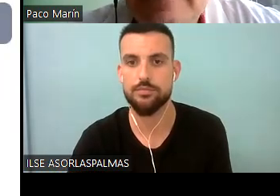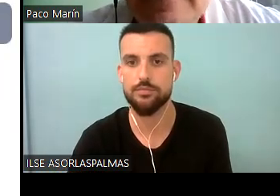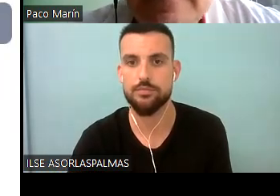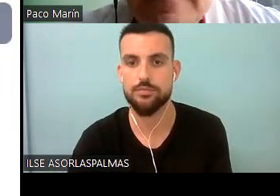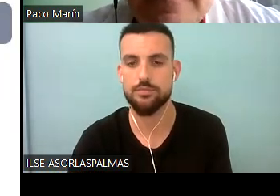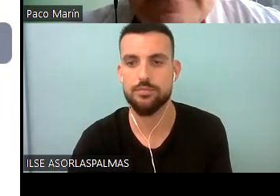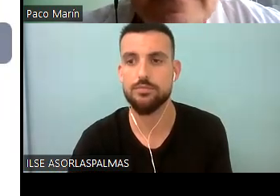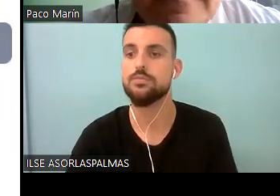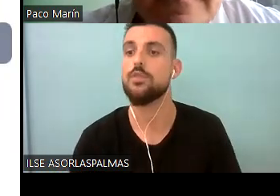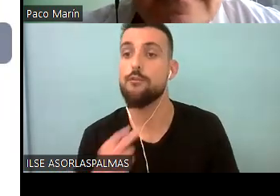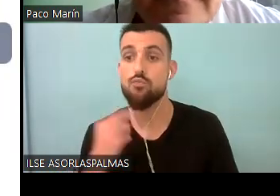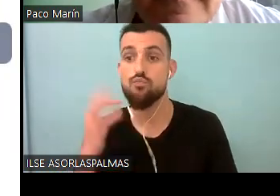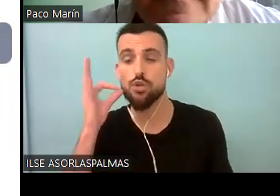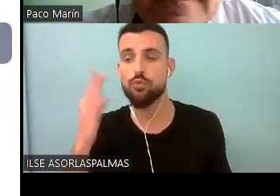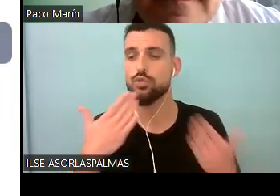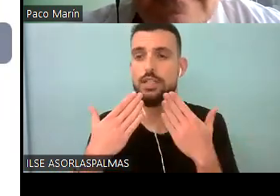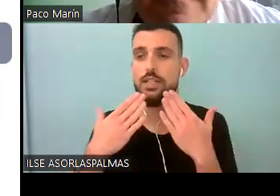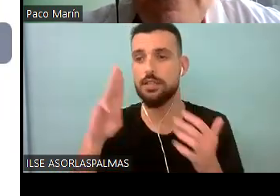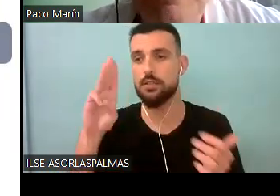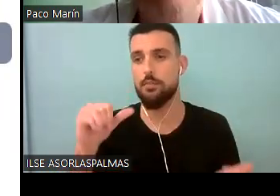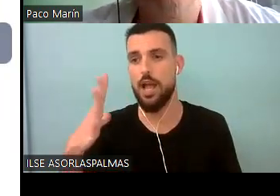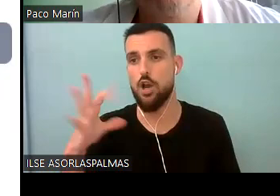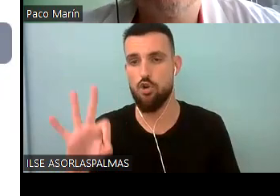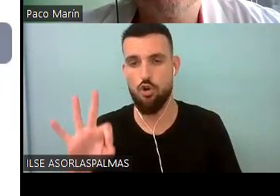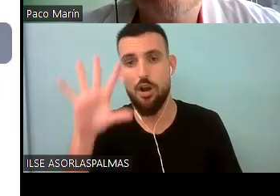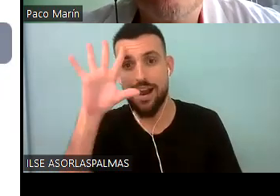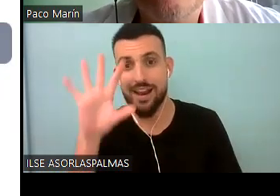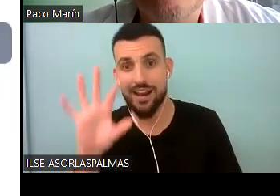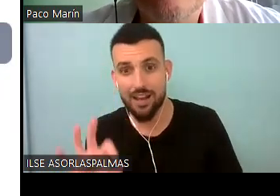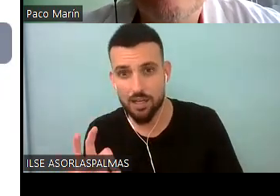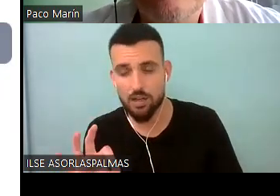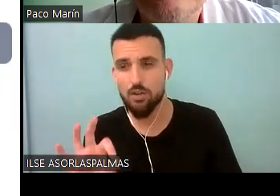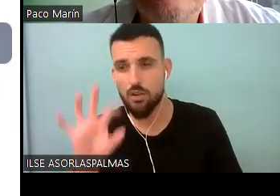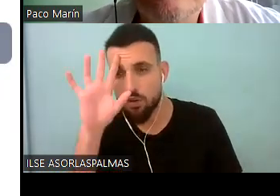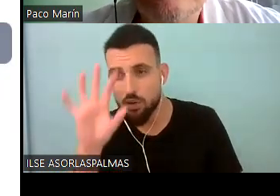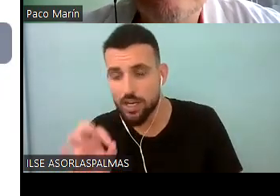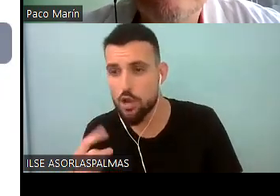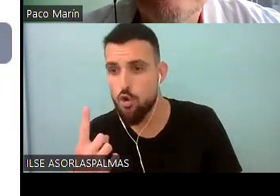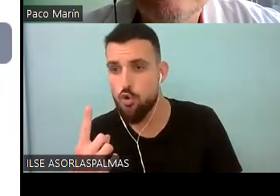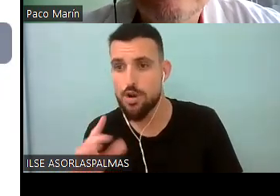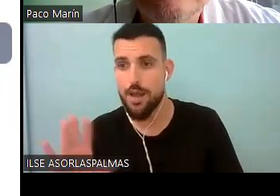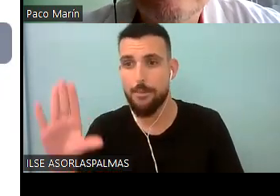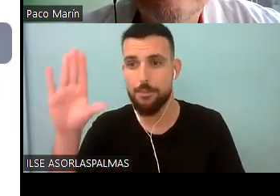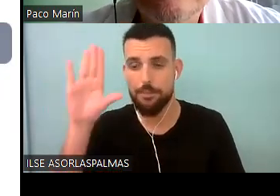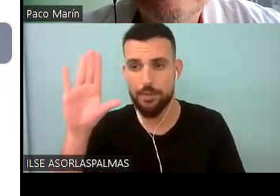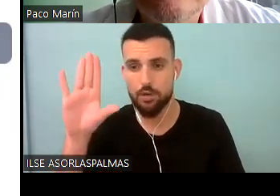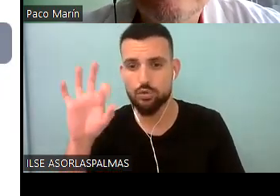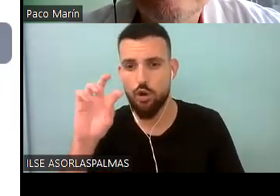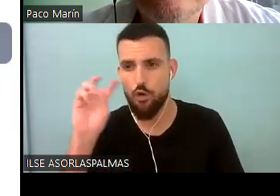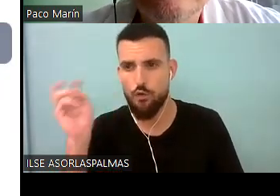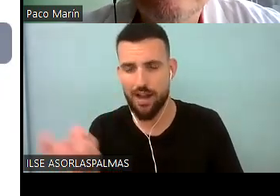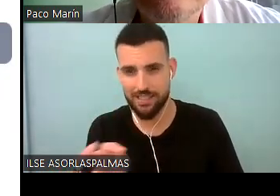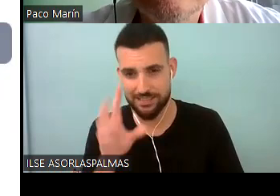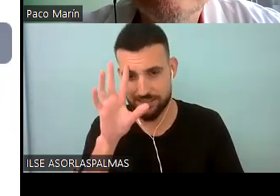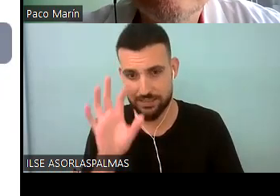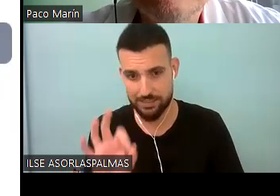Muchísimas gracias, Paco. Creo que tenemos una pregunta, desde luego, o varias.